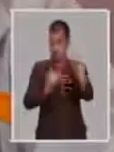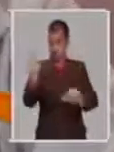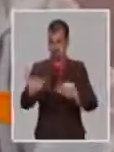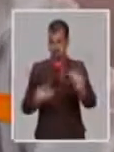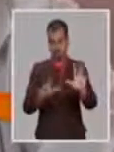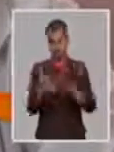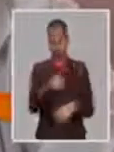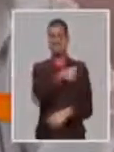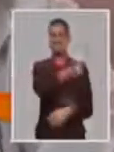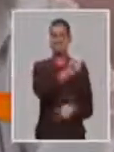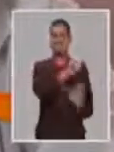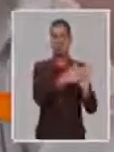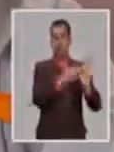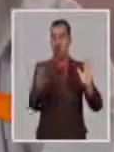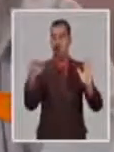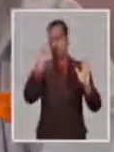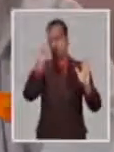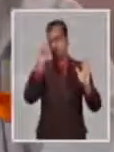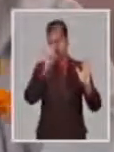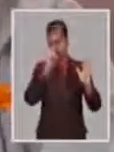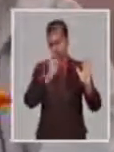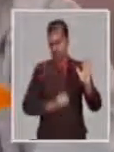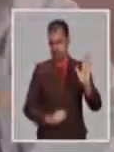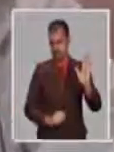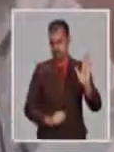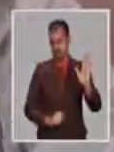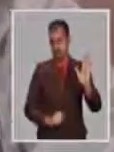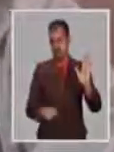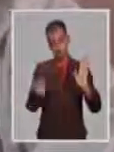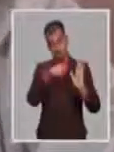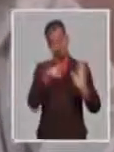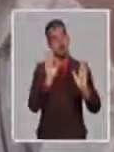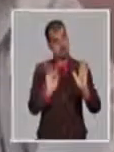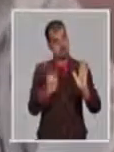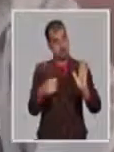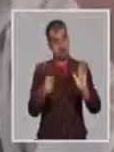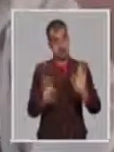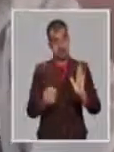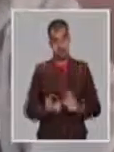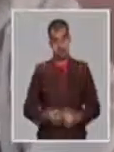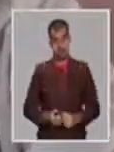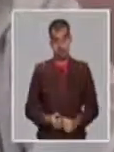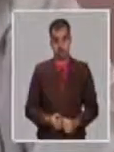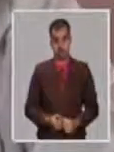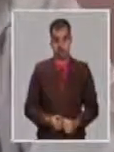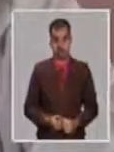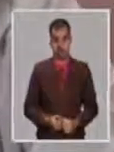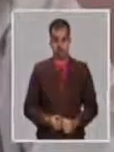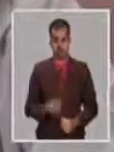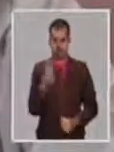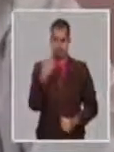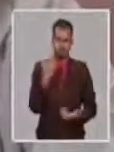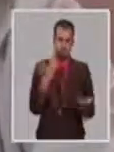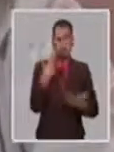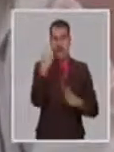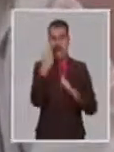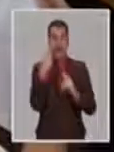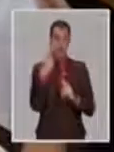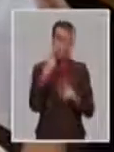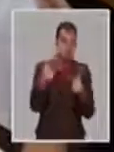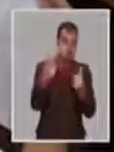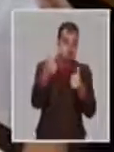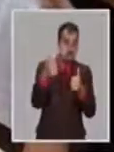sujetos entre 19 y 80 años, que es uno de los requisitos de inclusión, que te regulan las características para